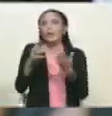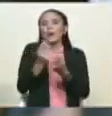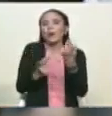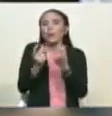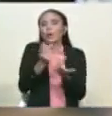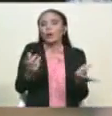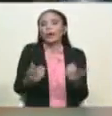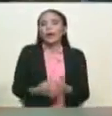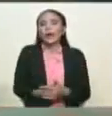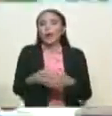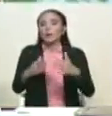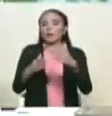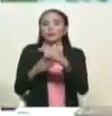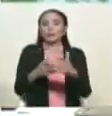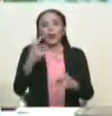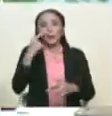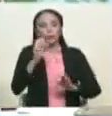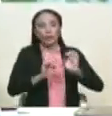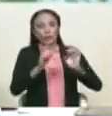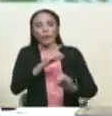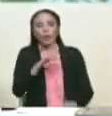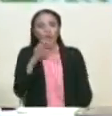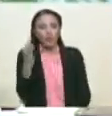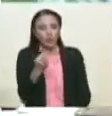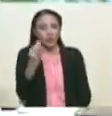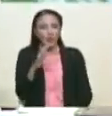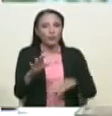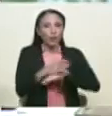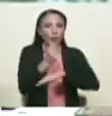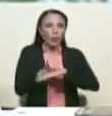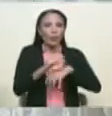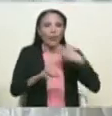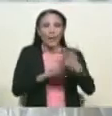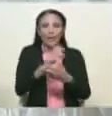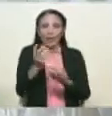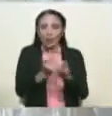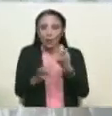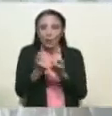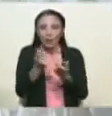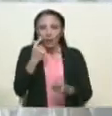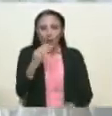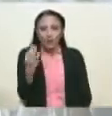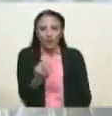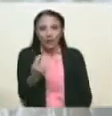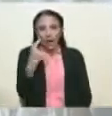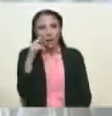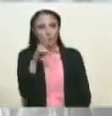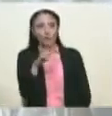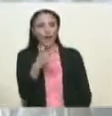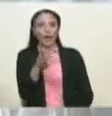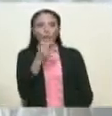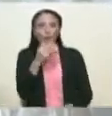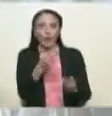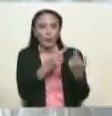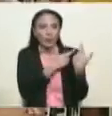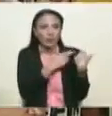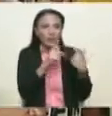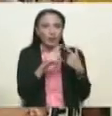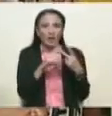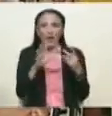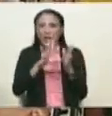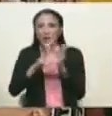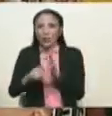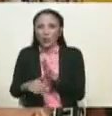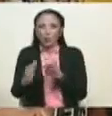tú revisas es mentira, es por flojera, es por falta de método, es por irresponsabilidad, es por corrupción, es